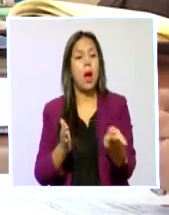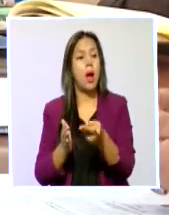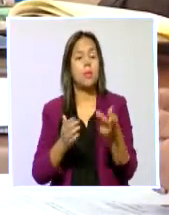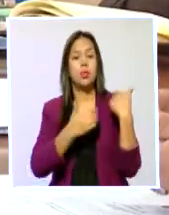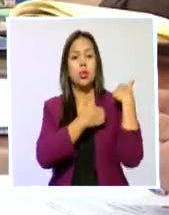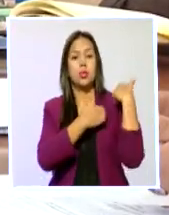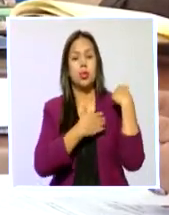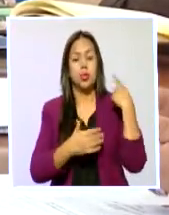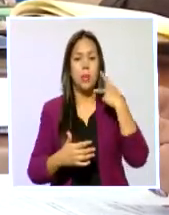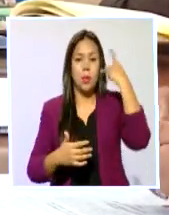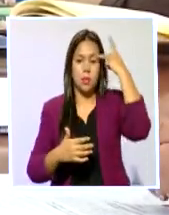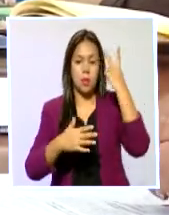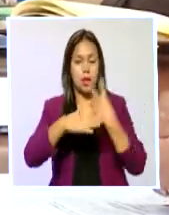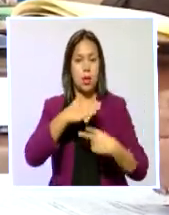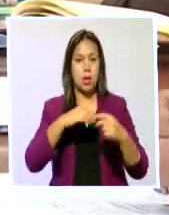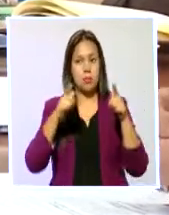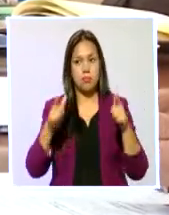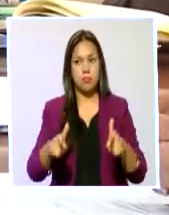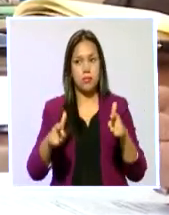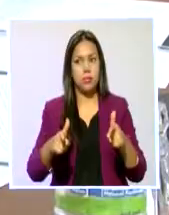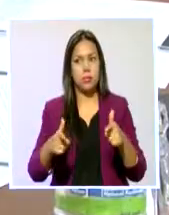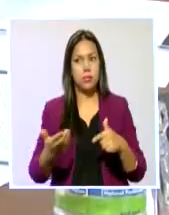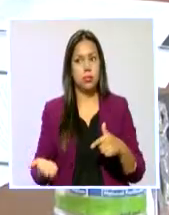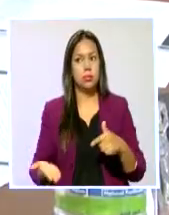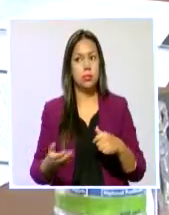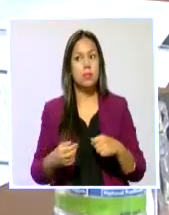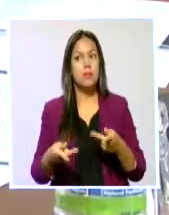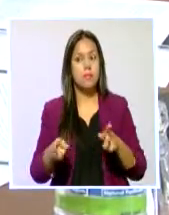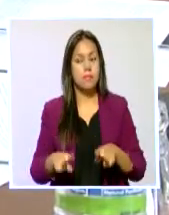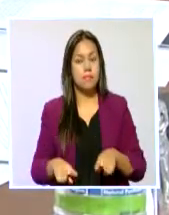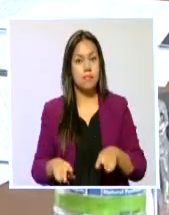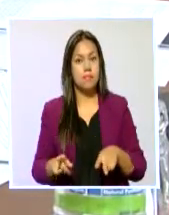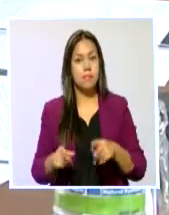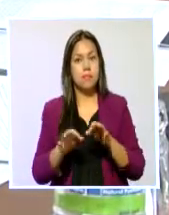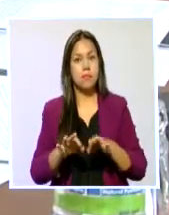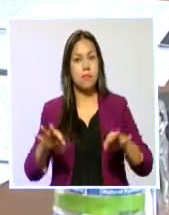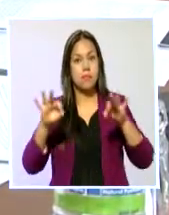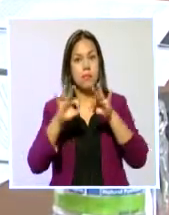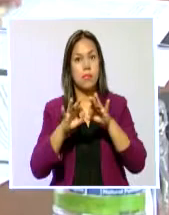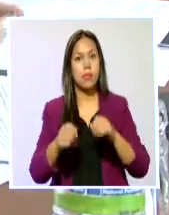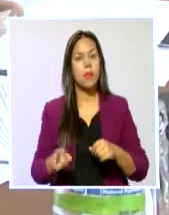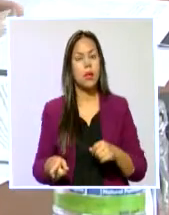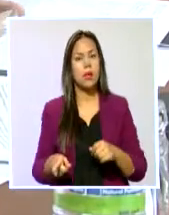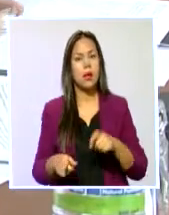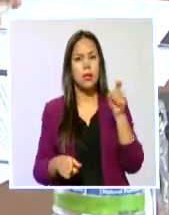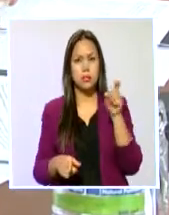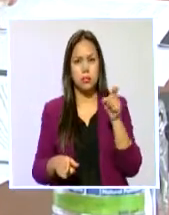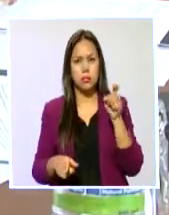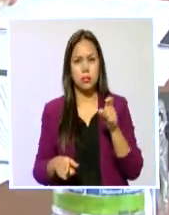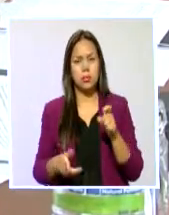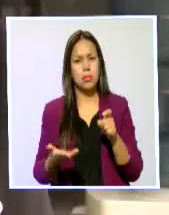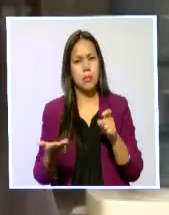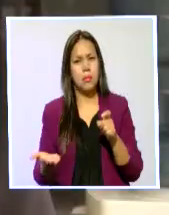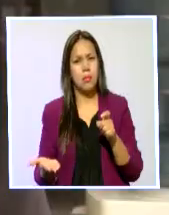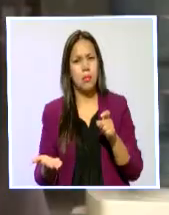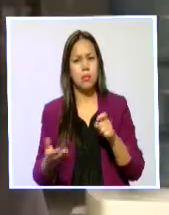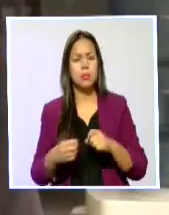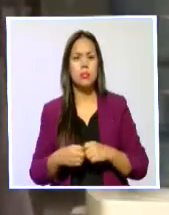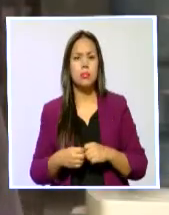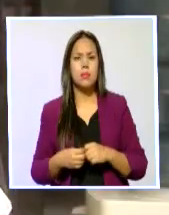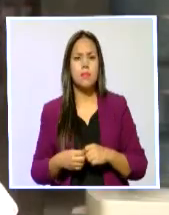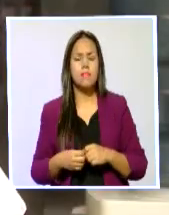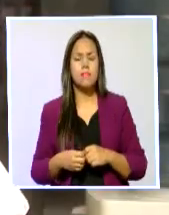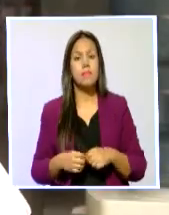Pero para la asambleísta María de Lourdes Cuesta, la responsabilidad coparental debe ser analizada a fondo.